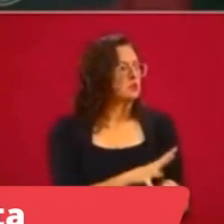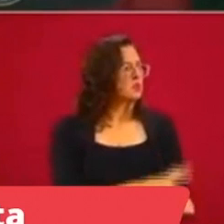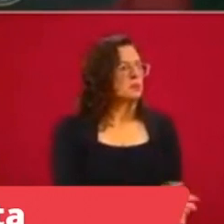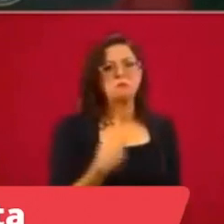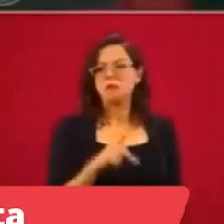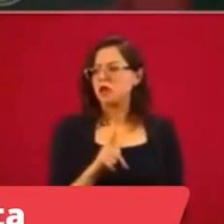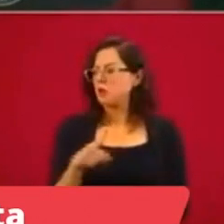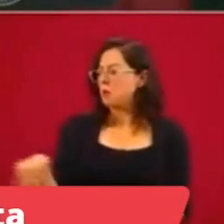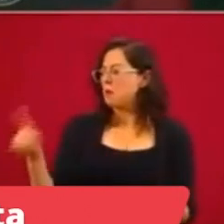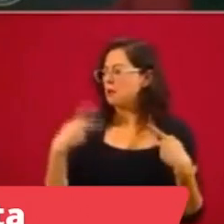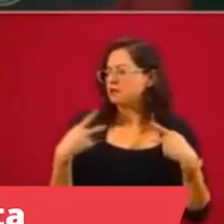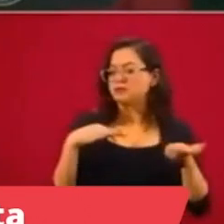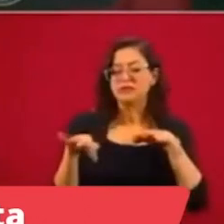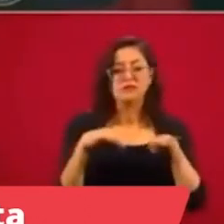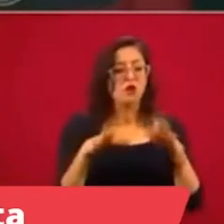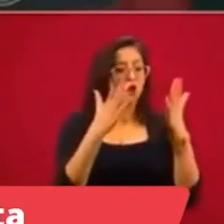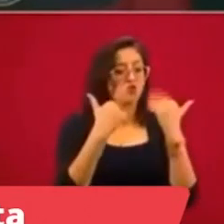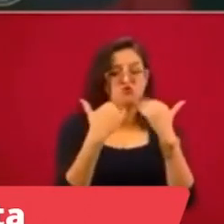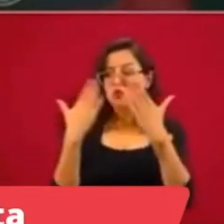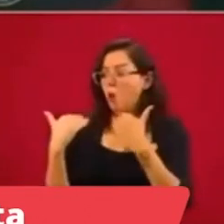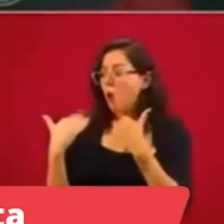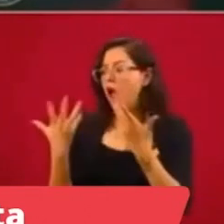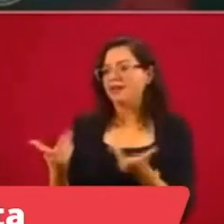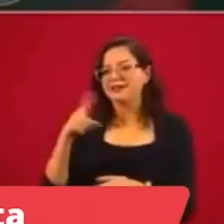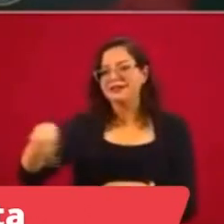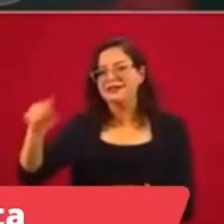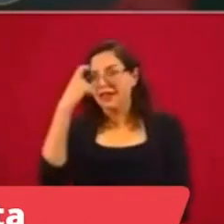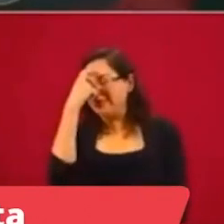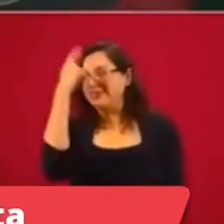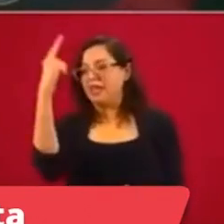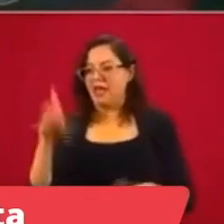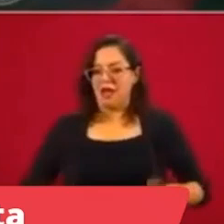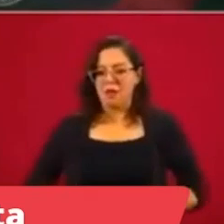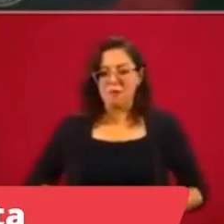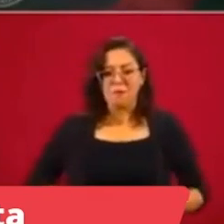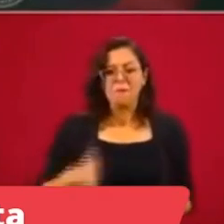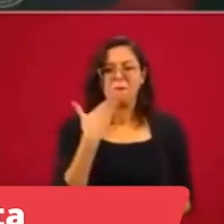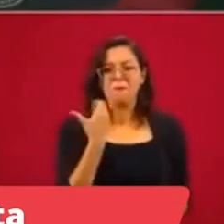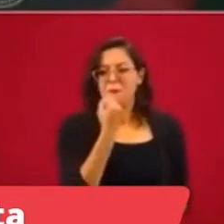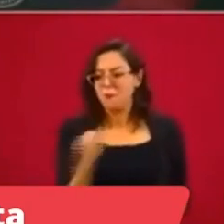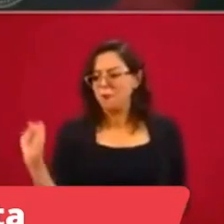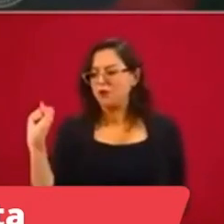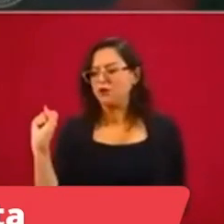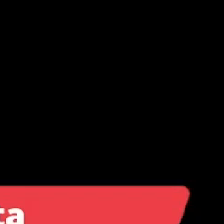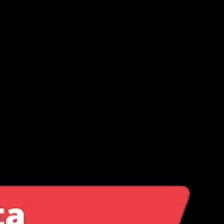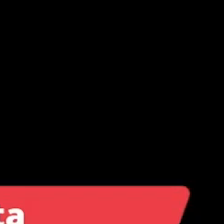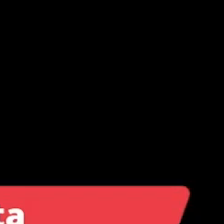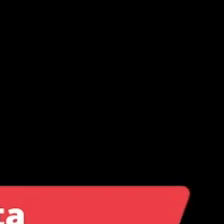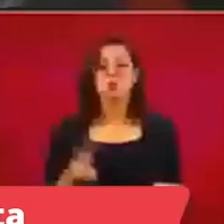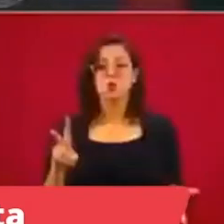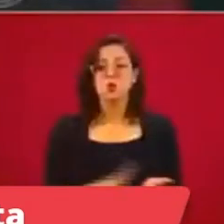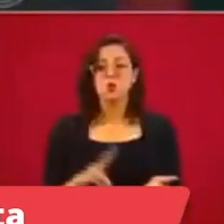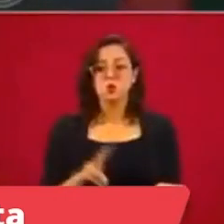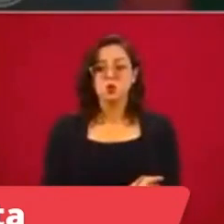eje estratégico que ellos consideran importante. Por eso que es también importante para nosotros aquí en México